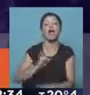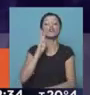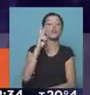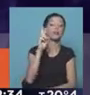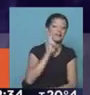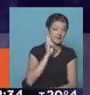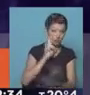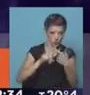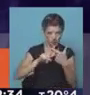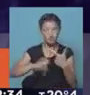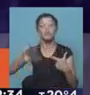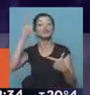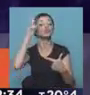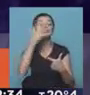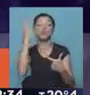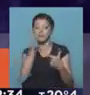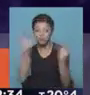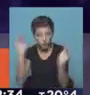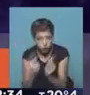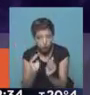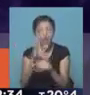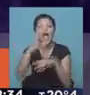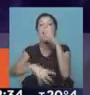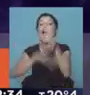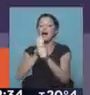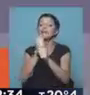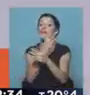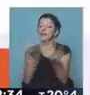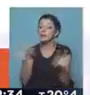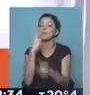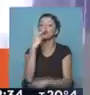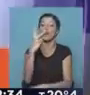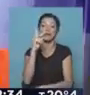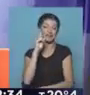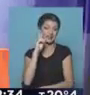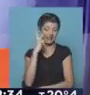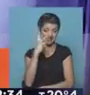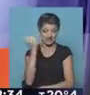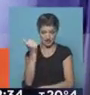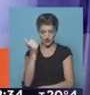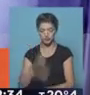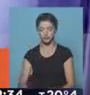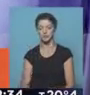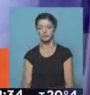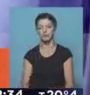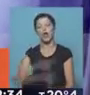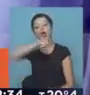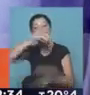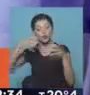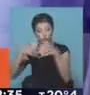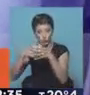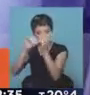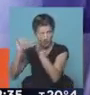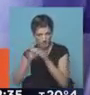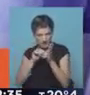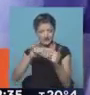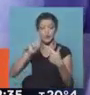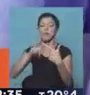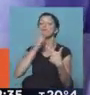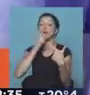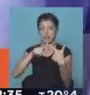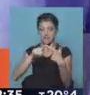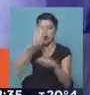un 85% antes de 2036. Un segundo grupo de naciones, entre ellas